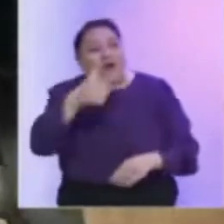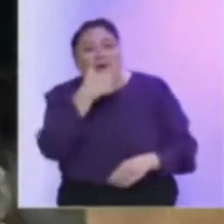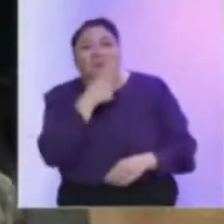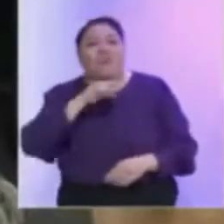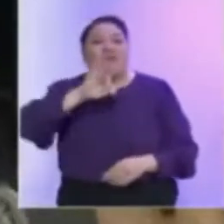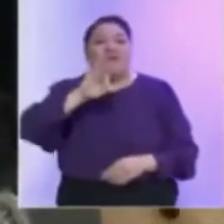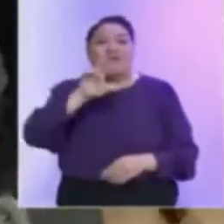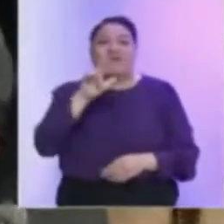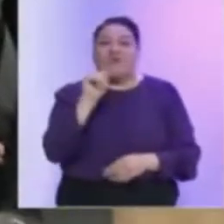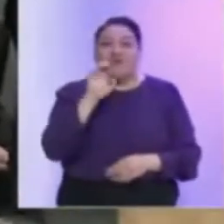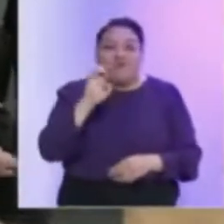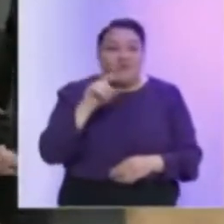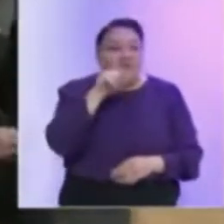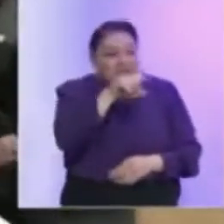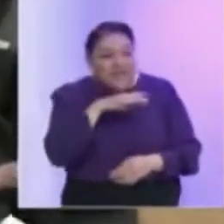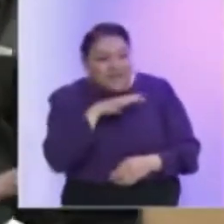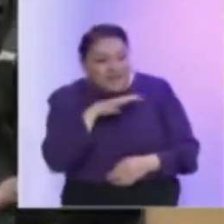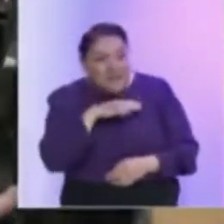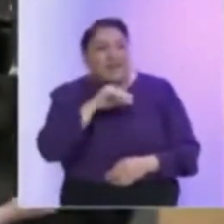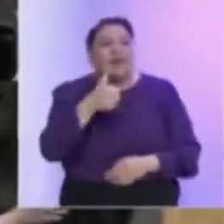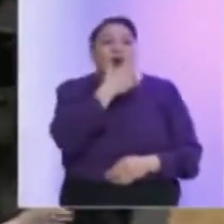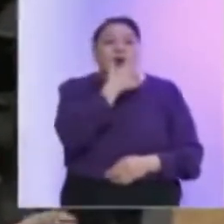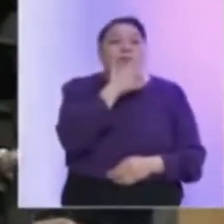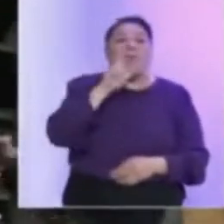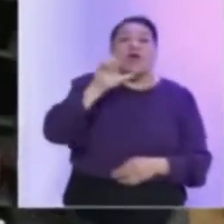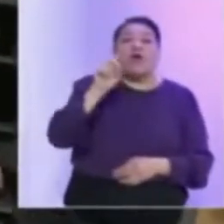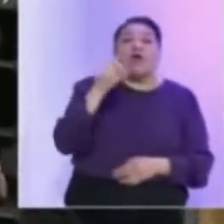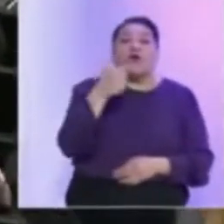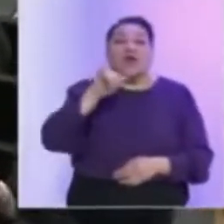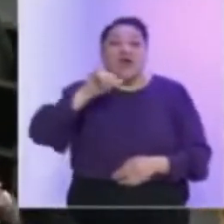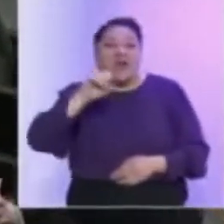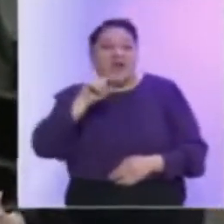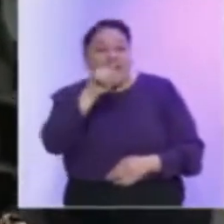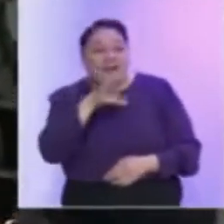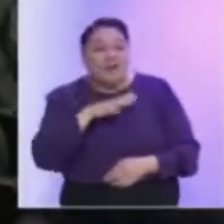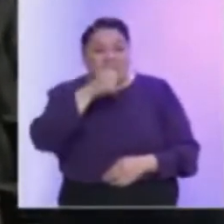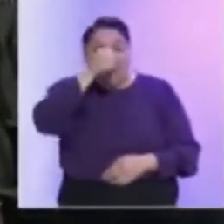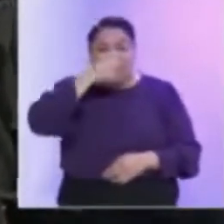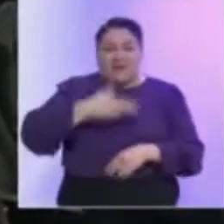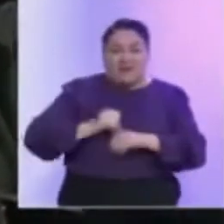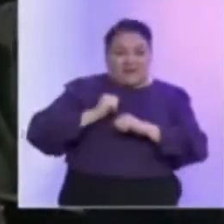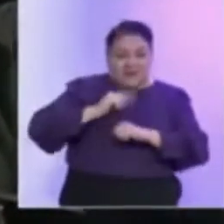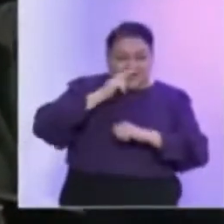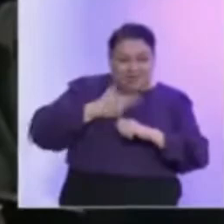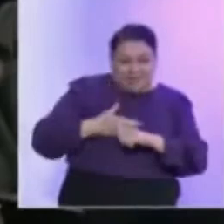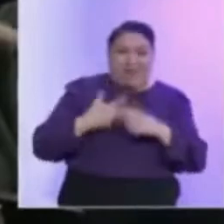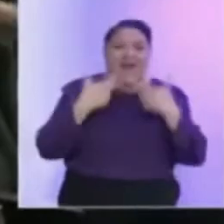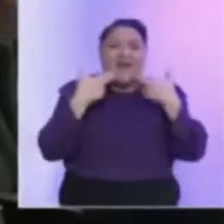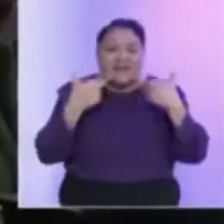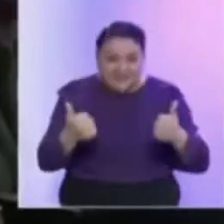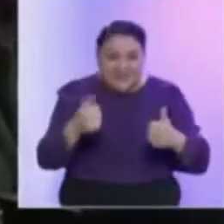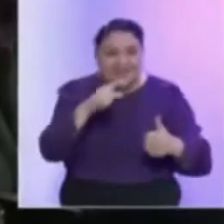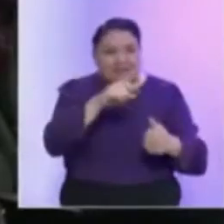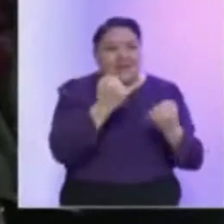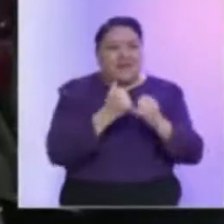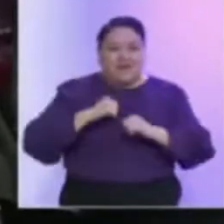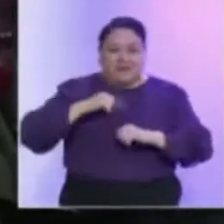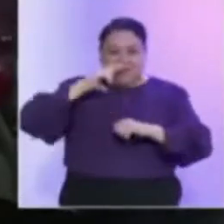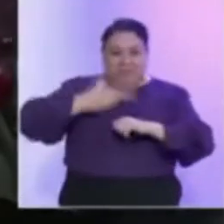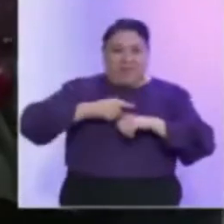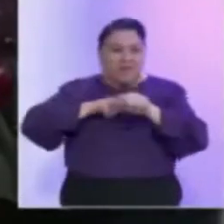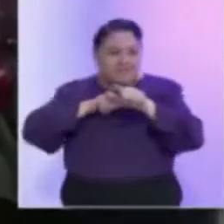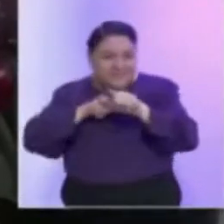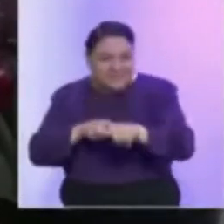de la Fuente también presente. Rogelio Ramírez de la O, quien es el secretario de Hacienda y continuará en ese